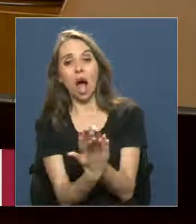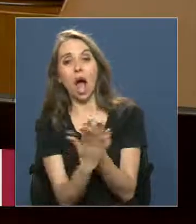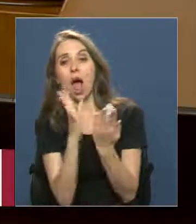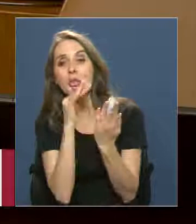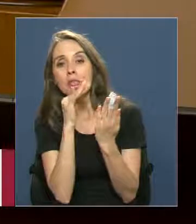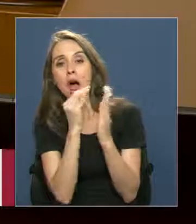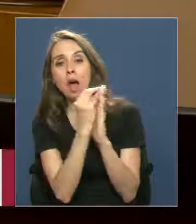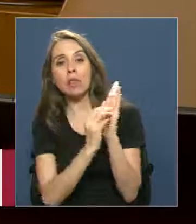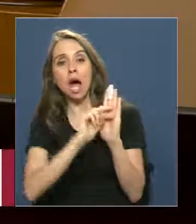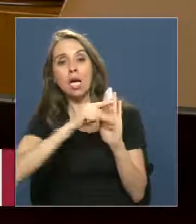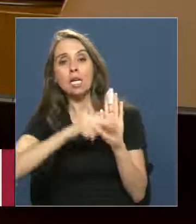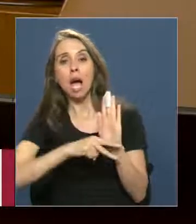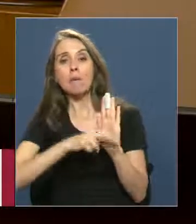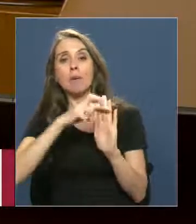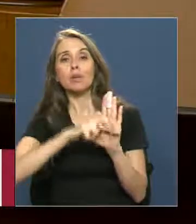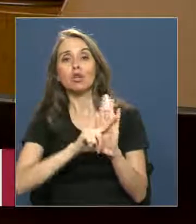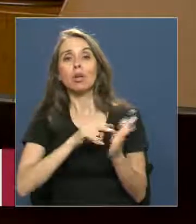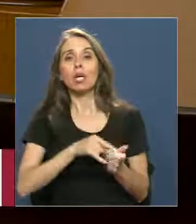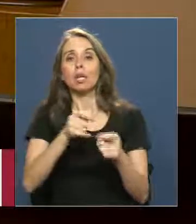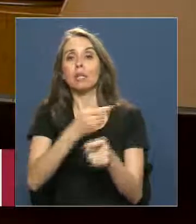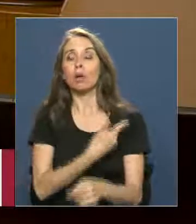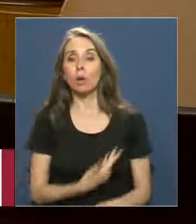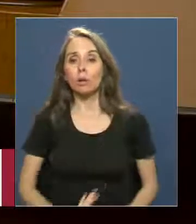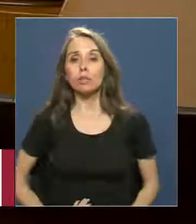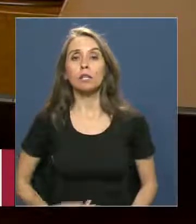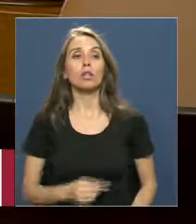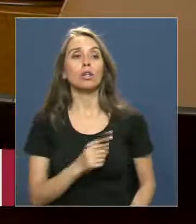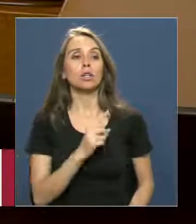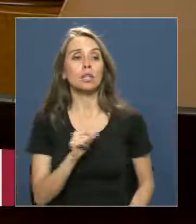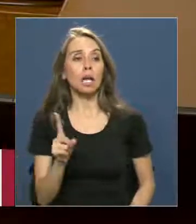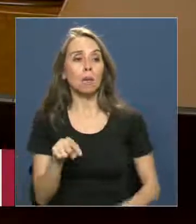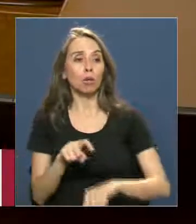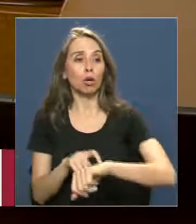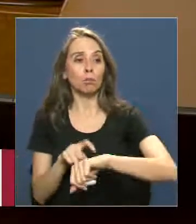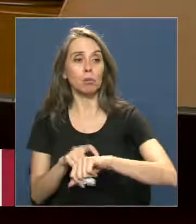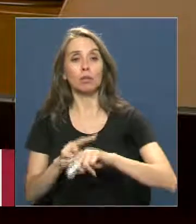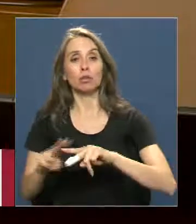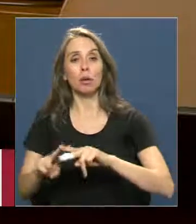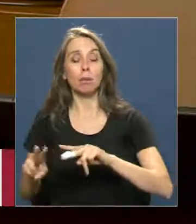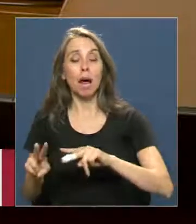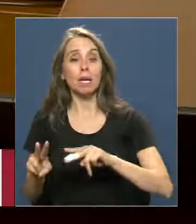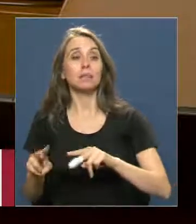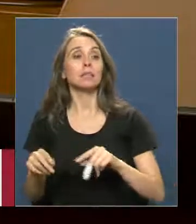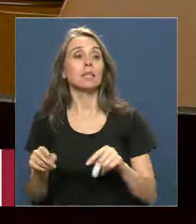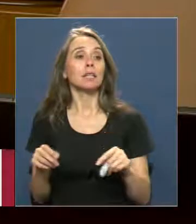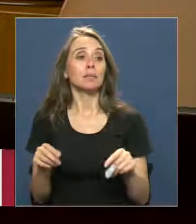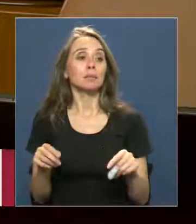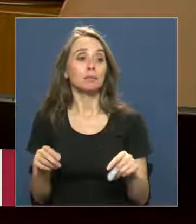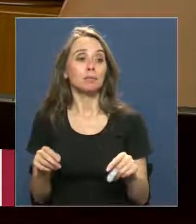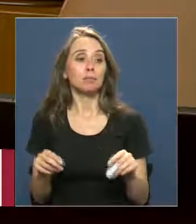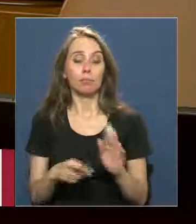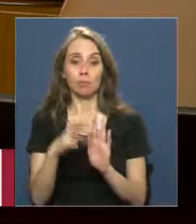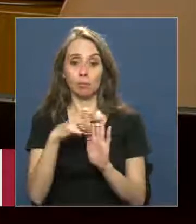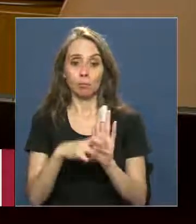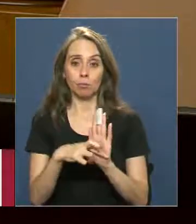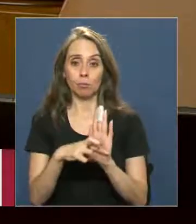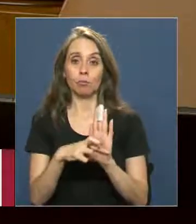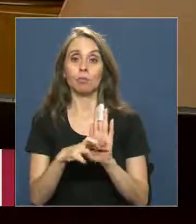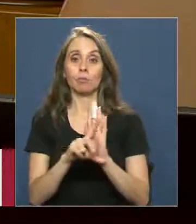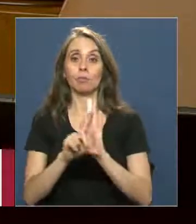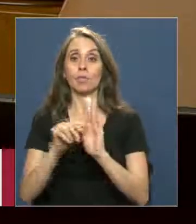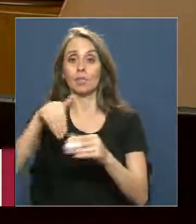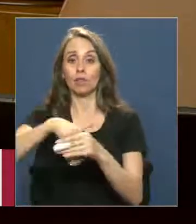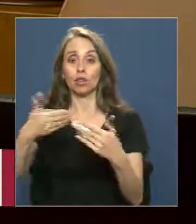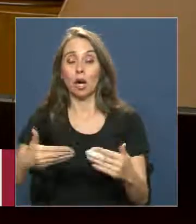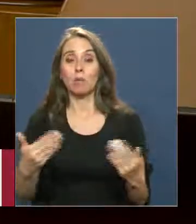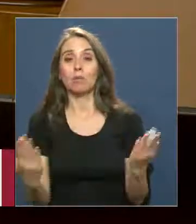hecho al mensaje, que tampoco es el momento propicio para hacerlo. En consecuencia, el proyecto que vamos a votar viene con